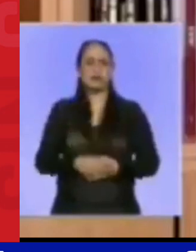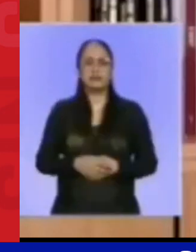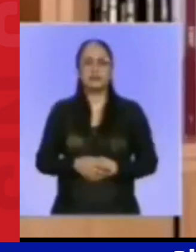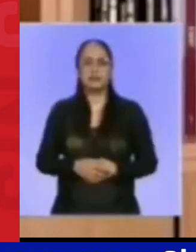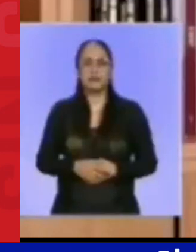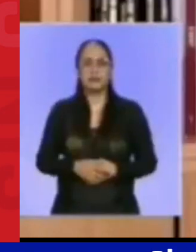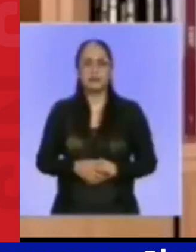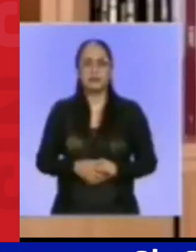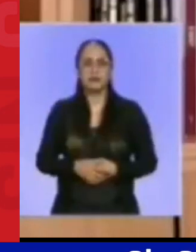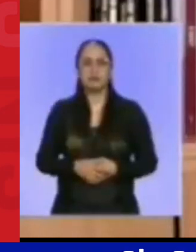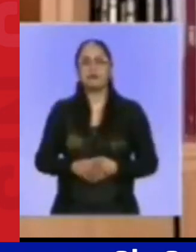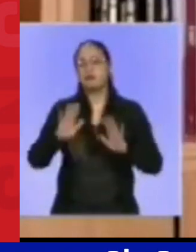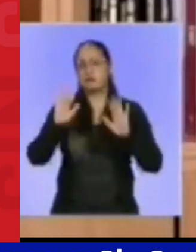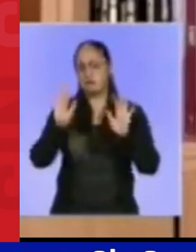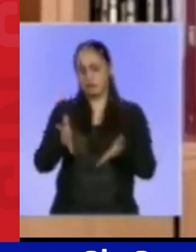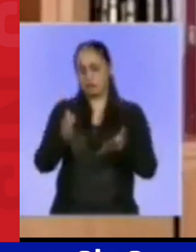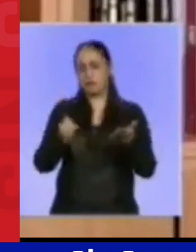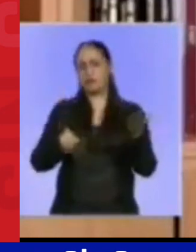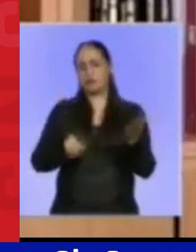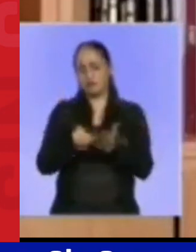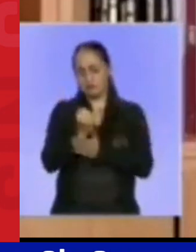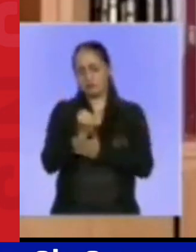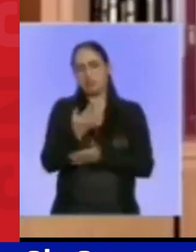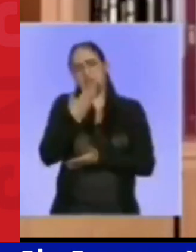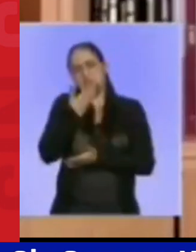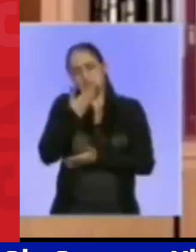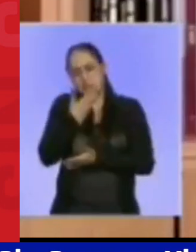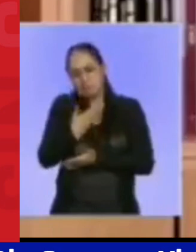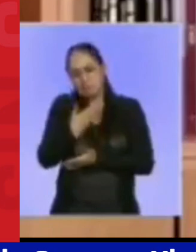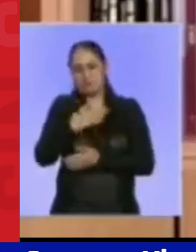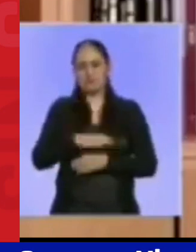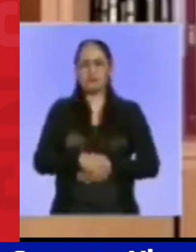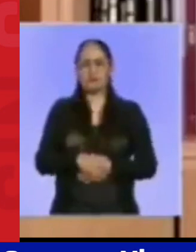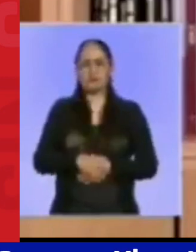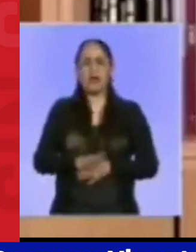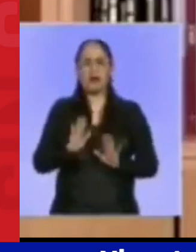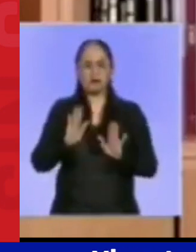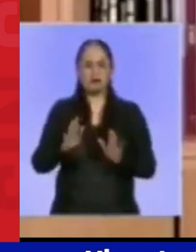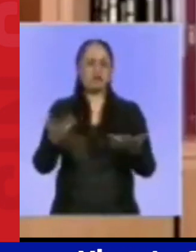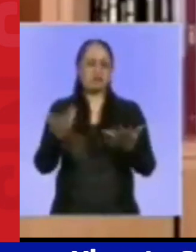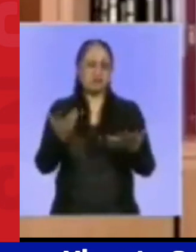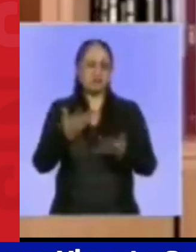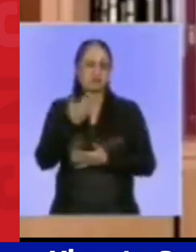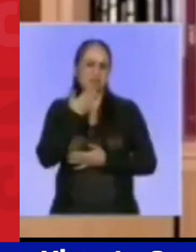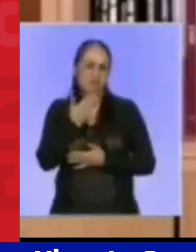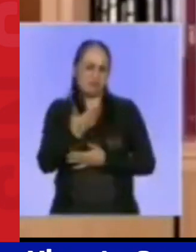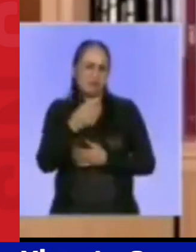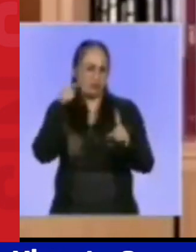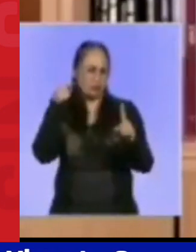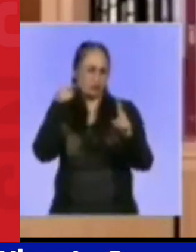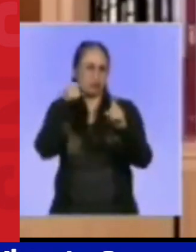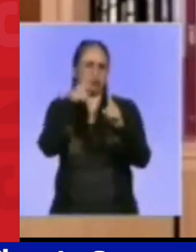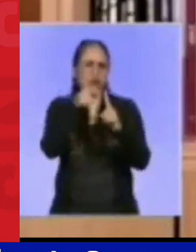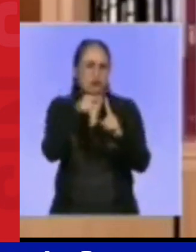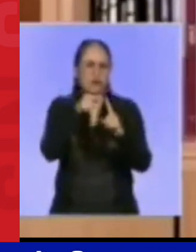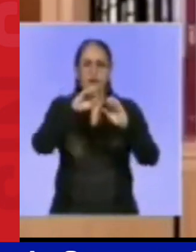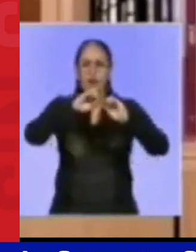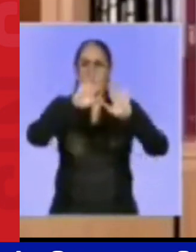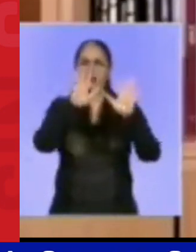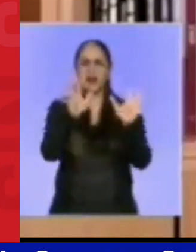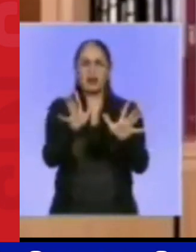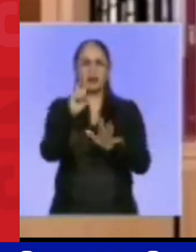la decisión está hecha de buena fe, está planteada de buena fe, con un objetivo